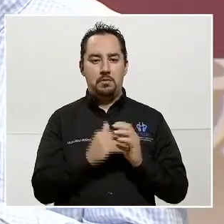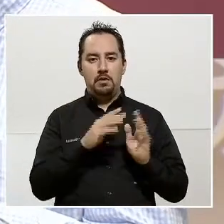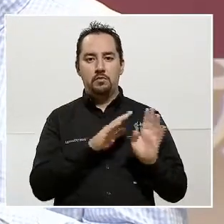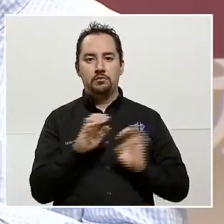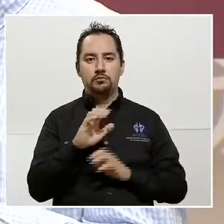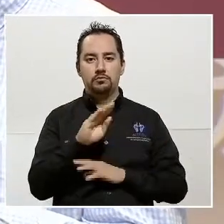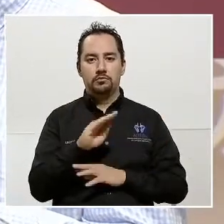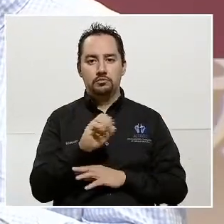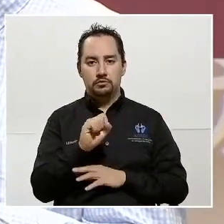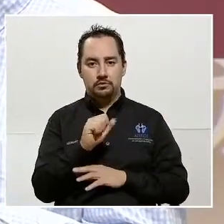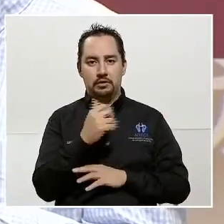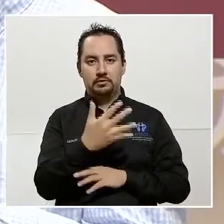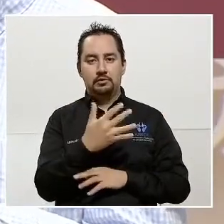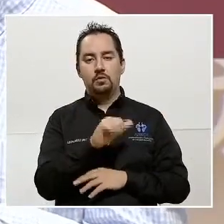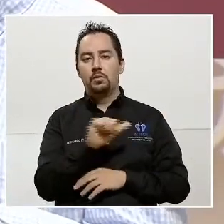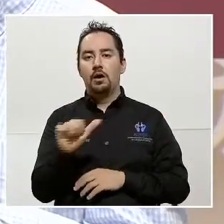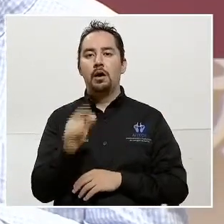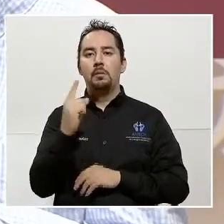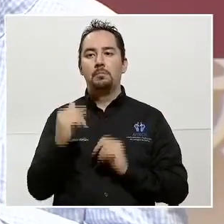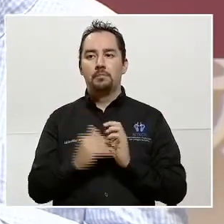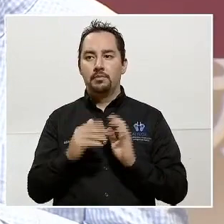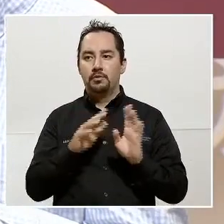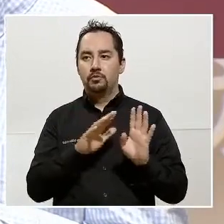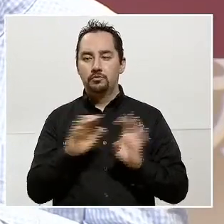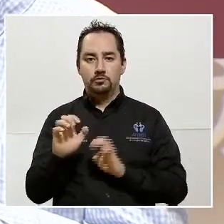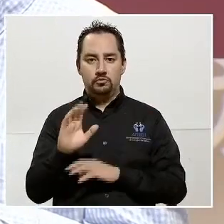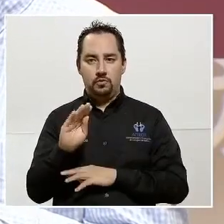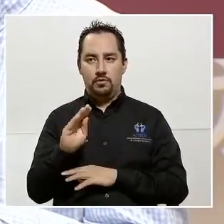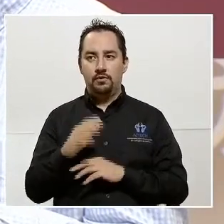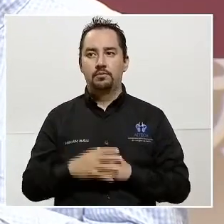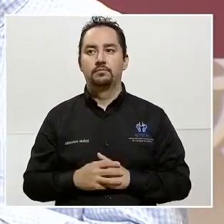1965 y 1990.